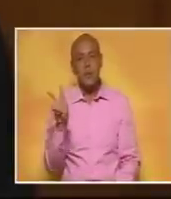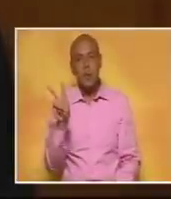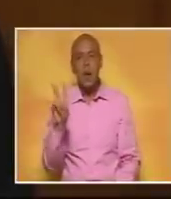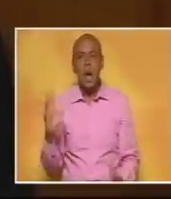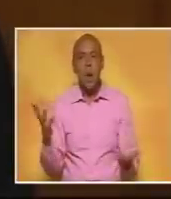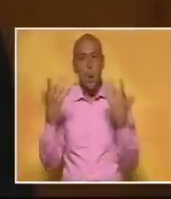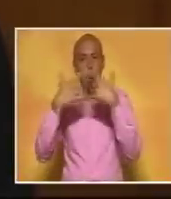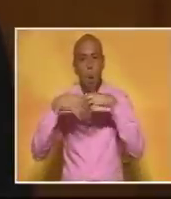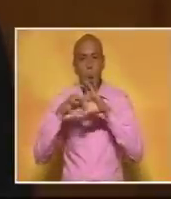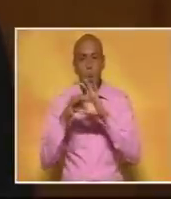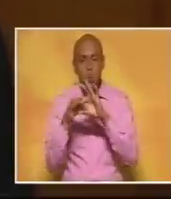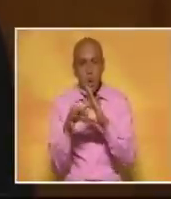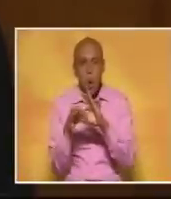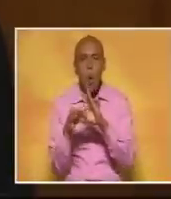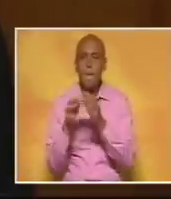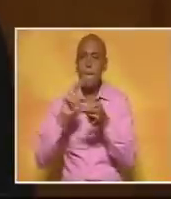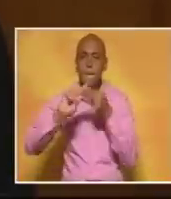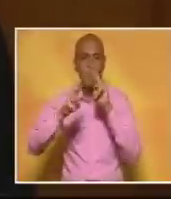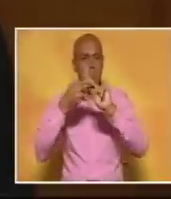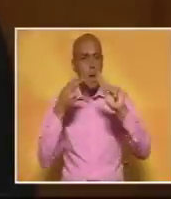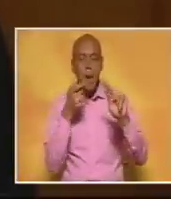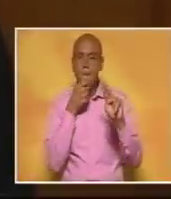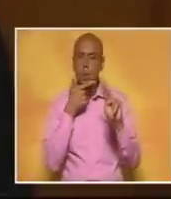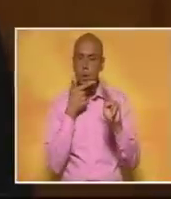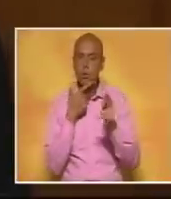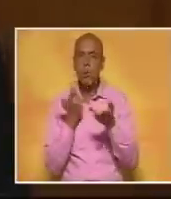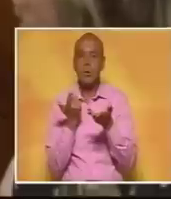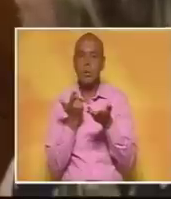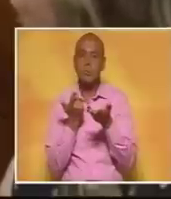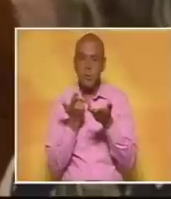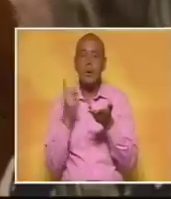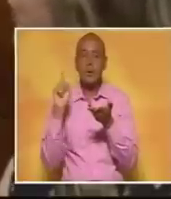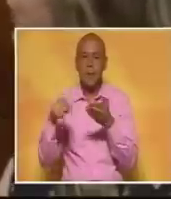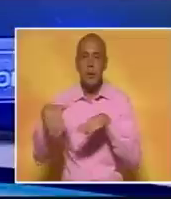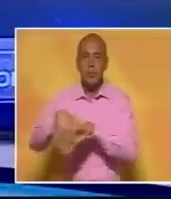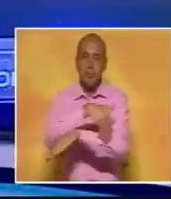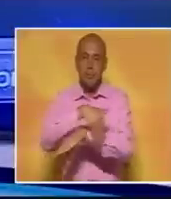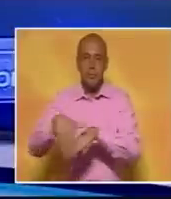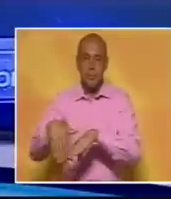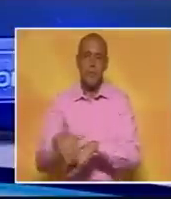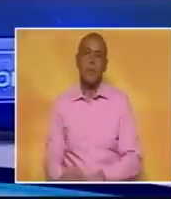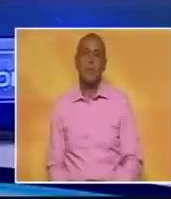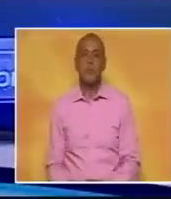reconciliado, en paz entre ellos y con sus vecinos.